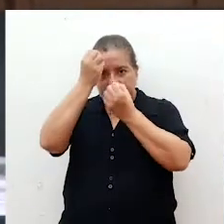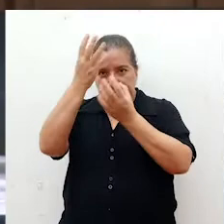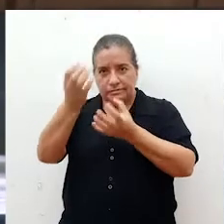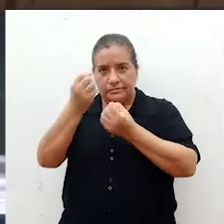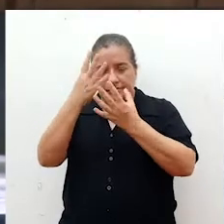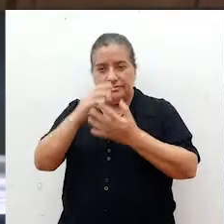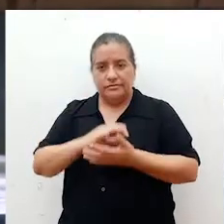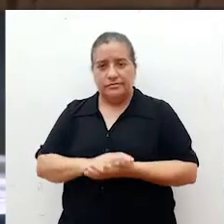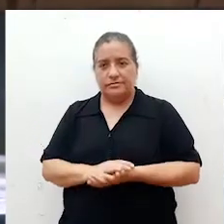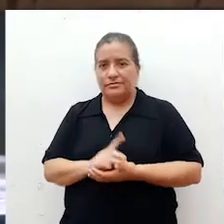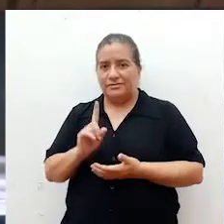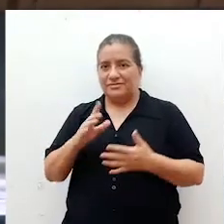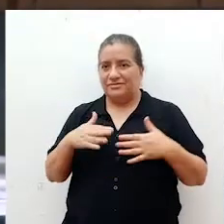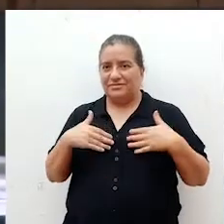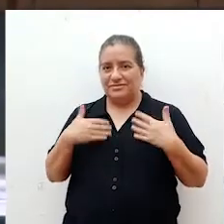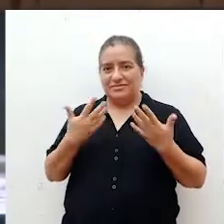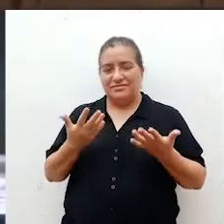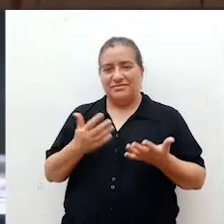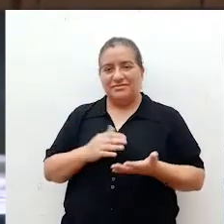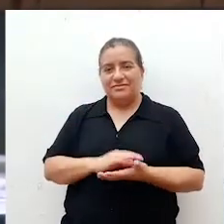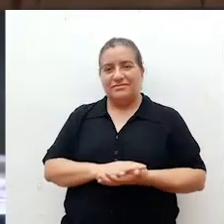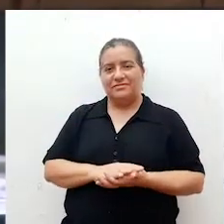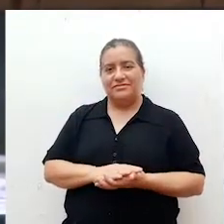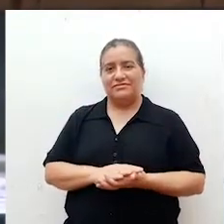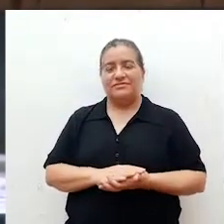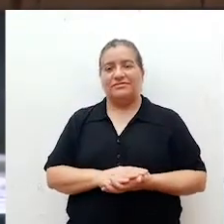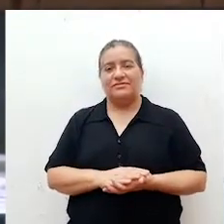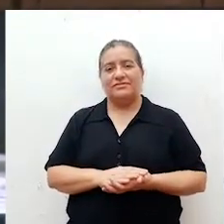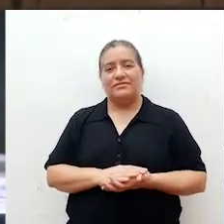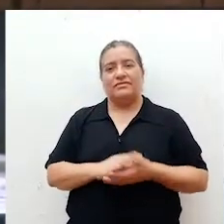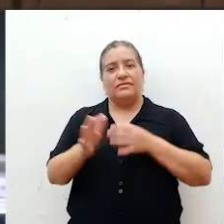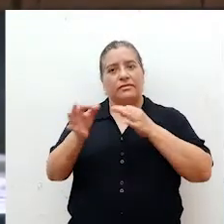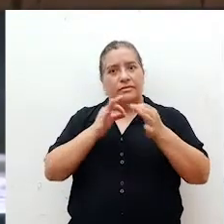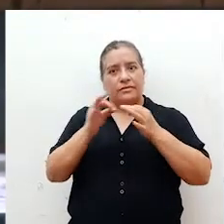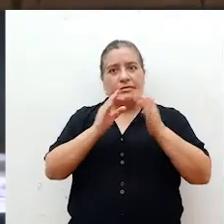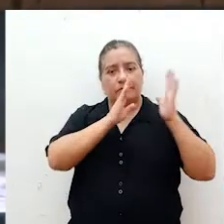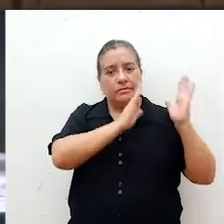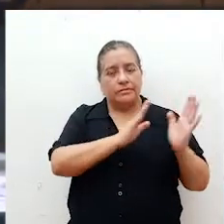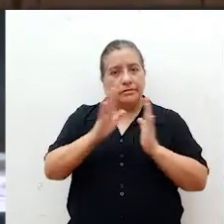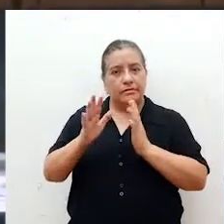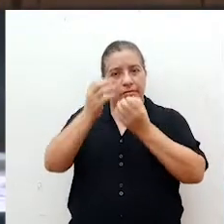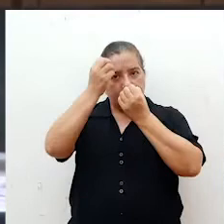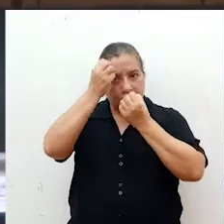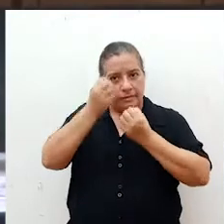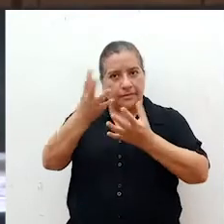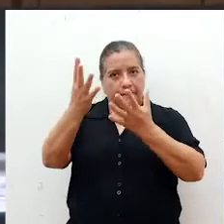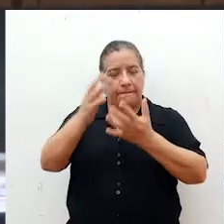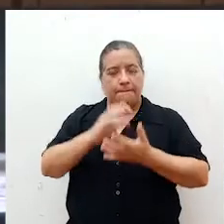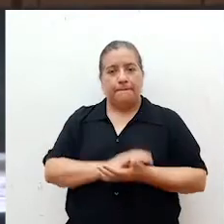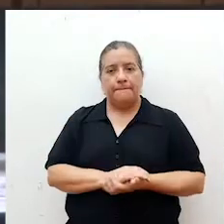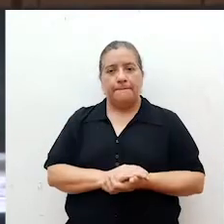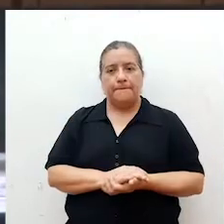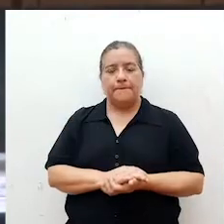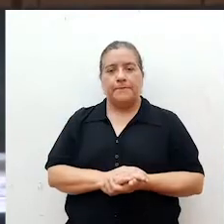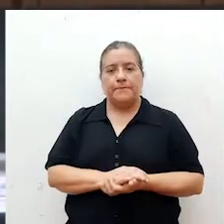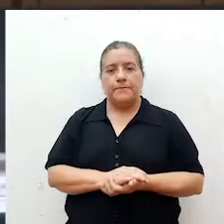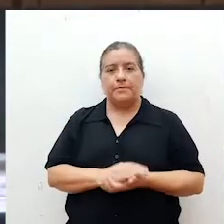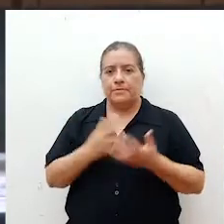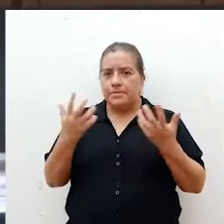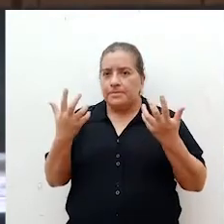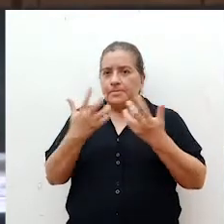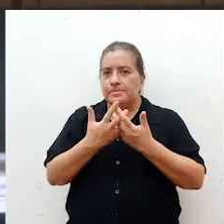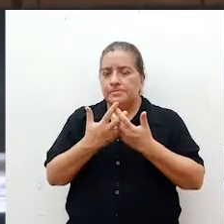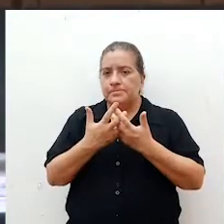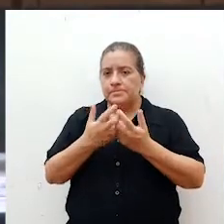instituciones distintas, diversas, dentro del Estado, que construyen información cada una por su lado, que se contradicen, que no se